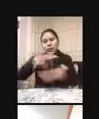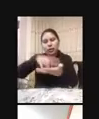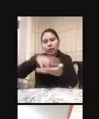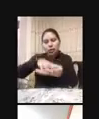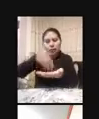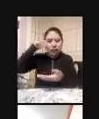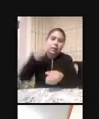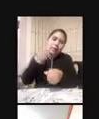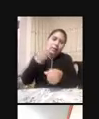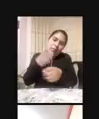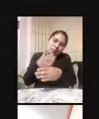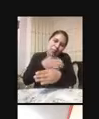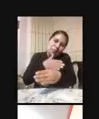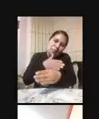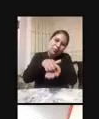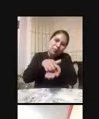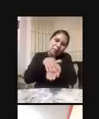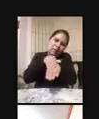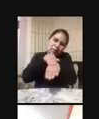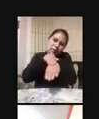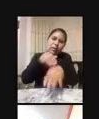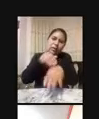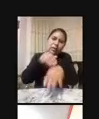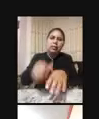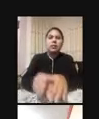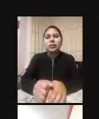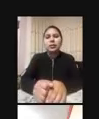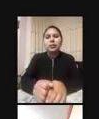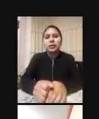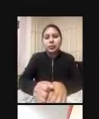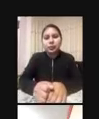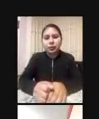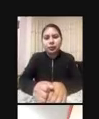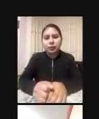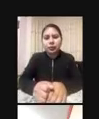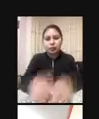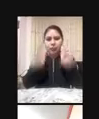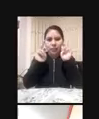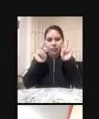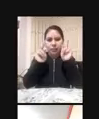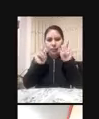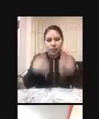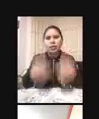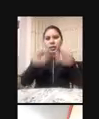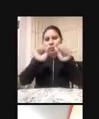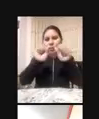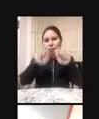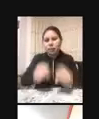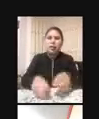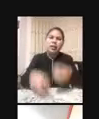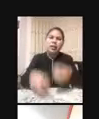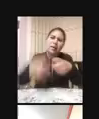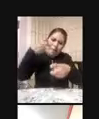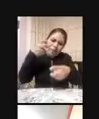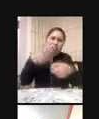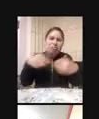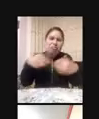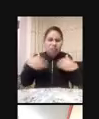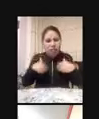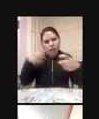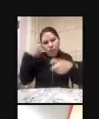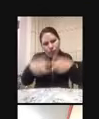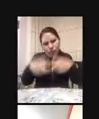está, pues, la regulación de la conducta, ¿ya? Una persona que puede sufrir una lesión en este aspecto, pues si antes era